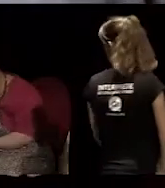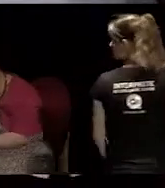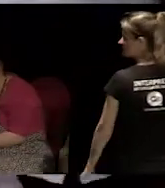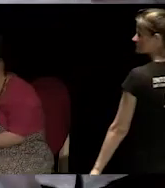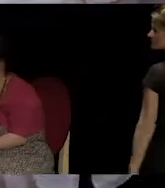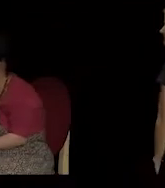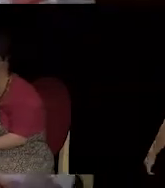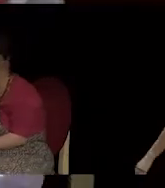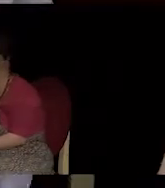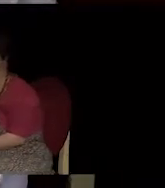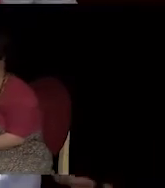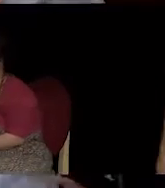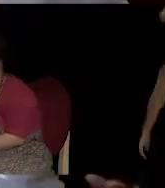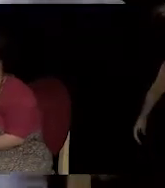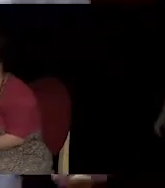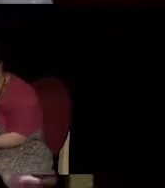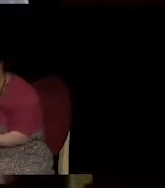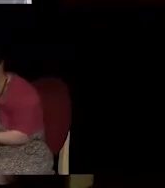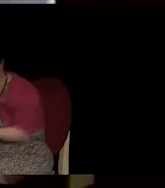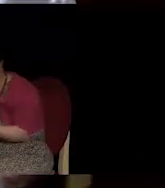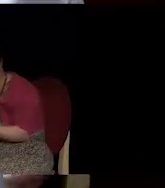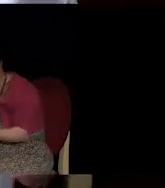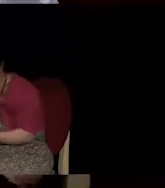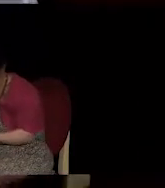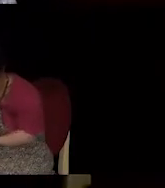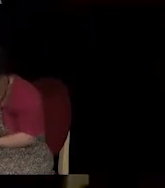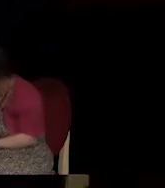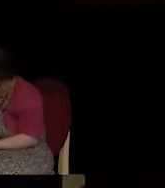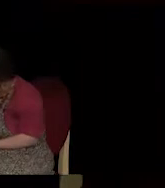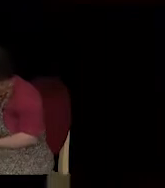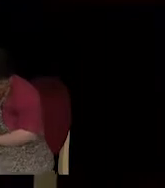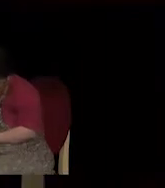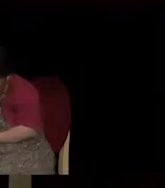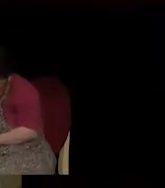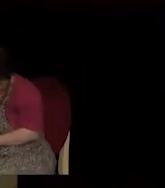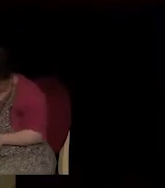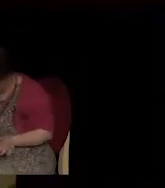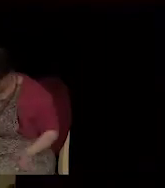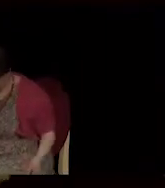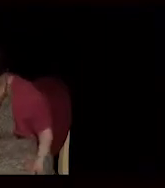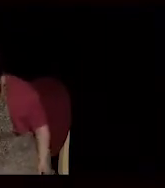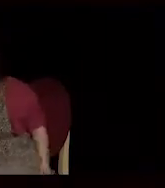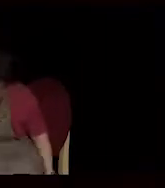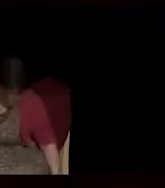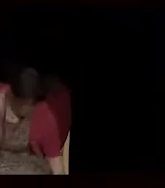Ha sido más que celosa. Me voy a tener que ir de las jornadas por lo que estoy realizando.